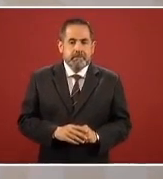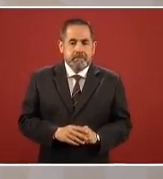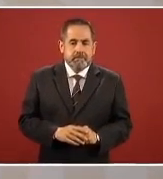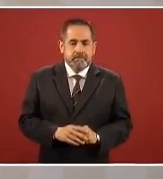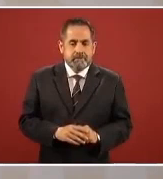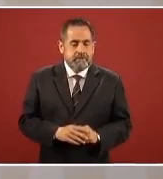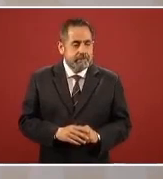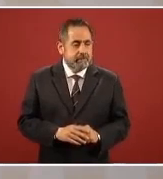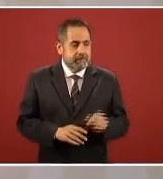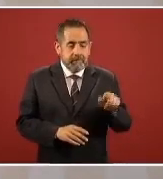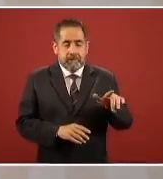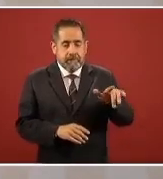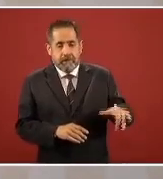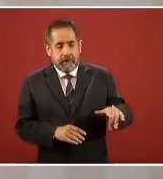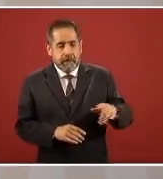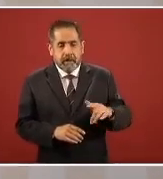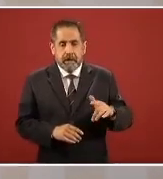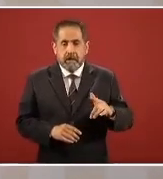cobrar tanto.